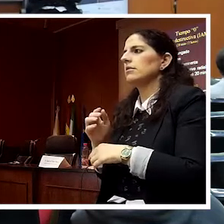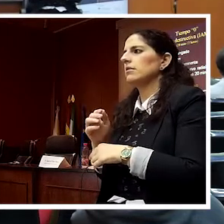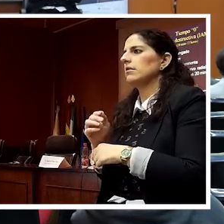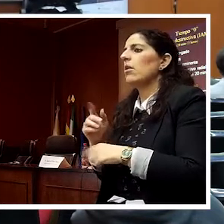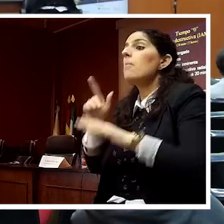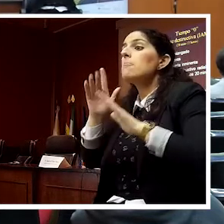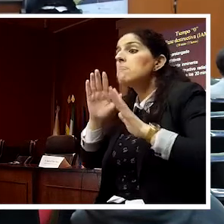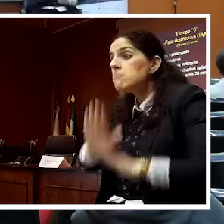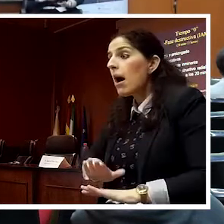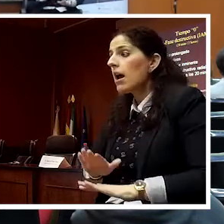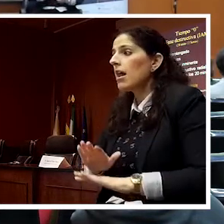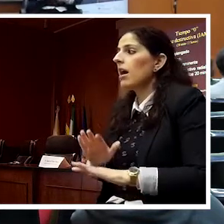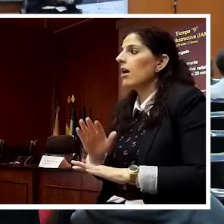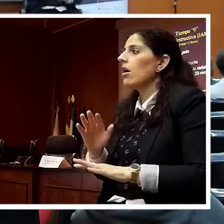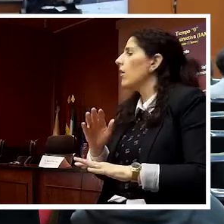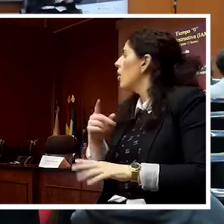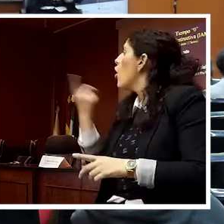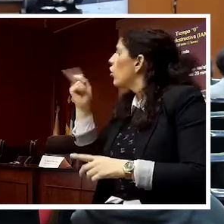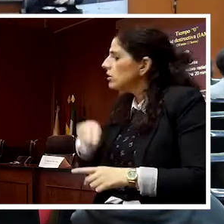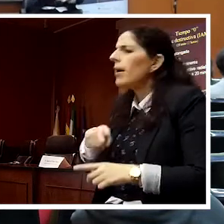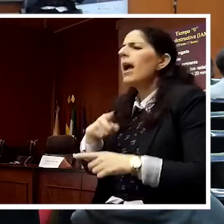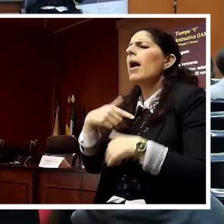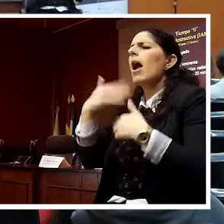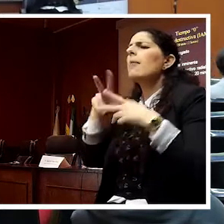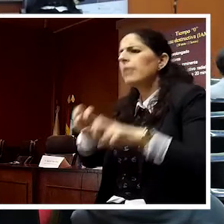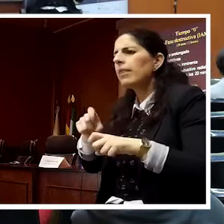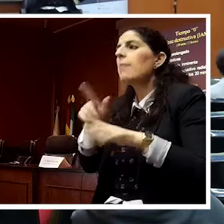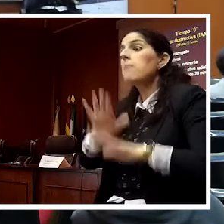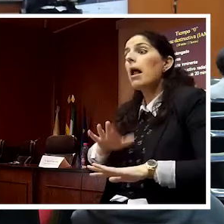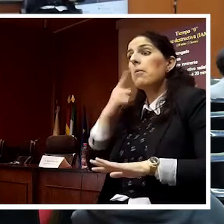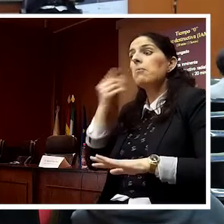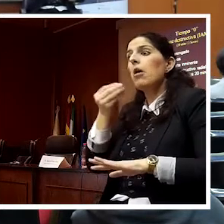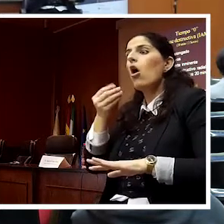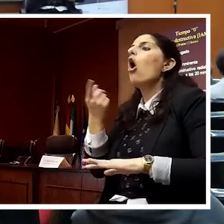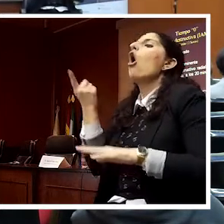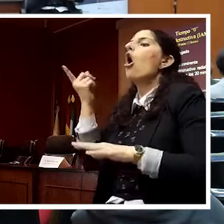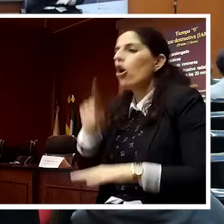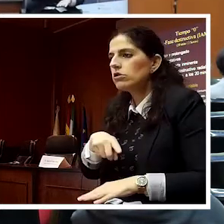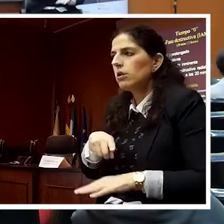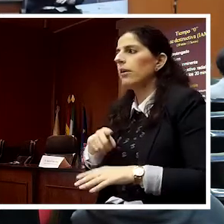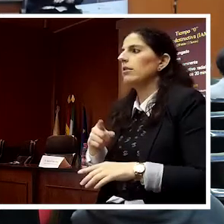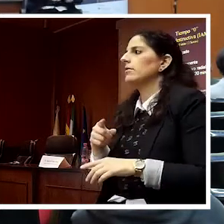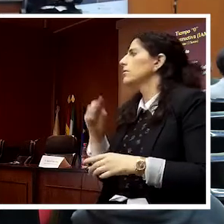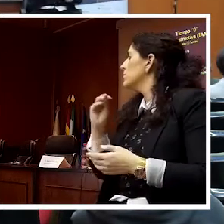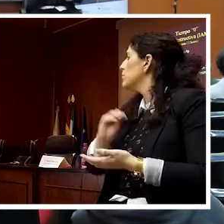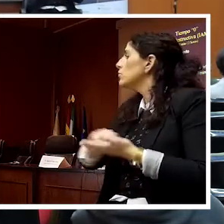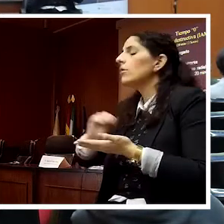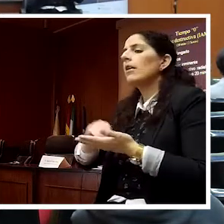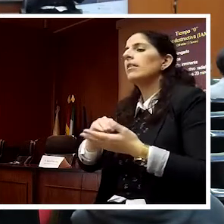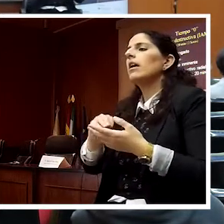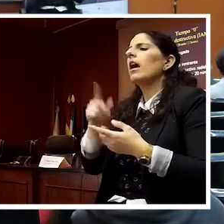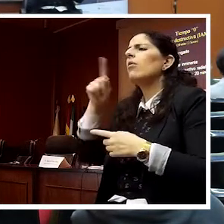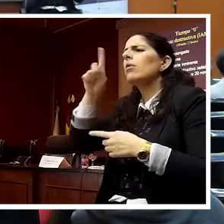de parón y vuelta a empezar, como puede ser la reperfusión espontánea que pueden tener